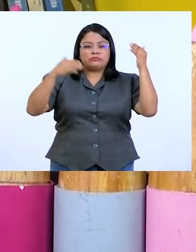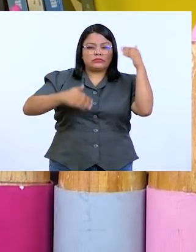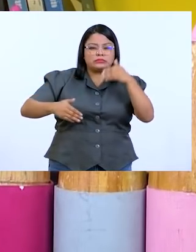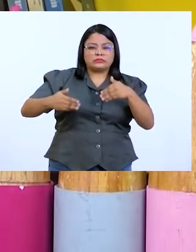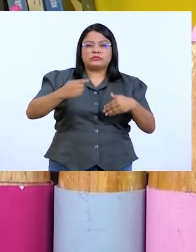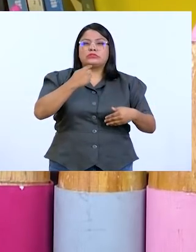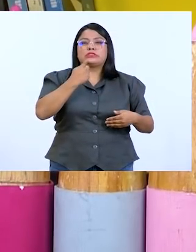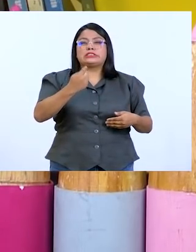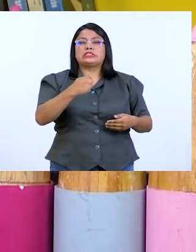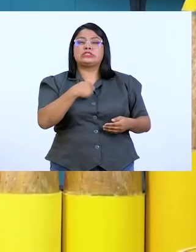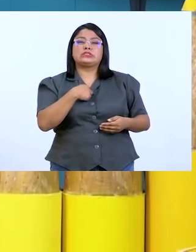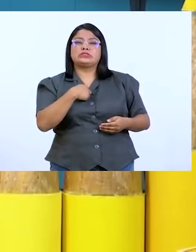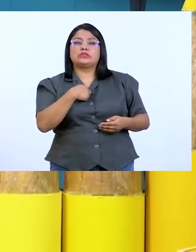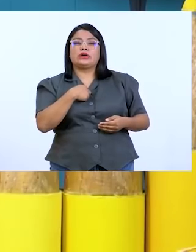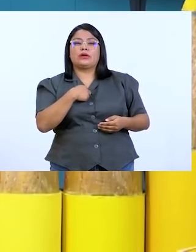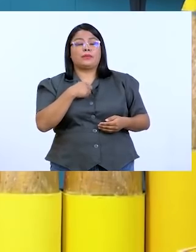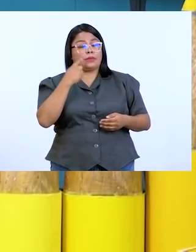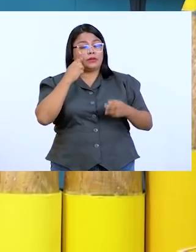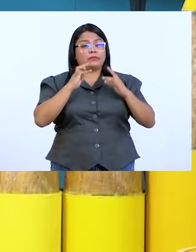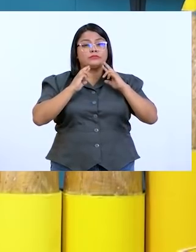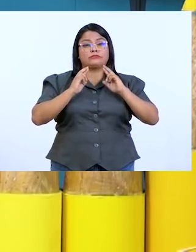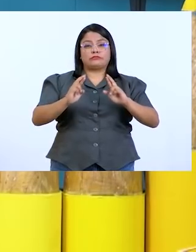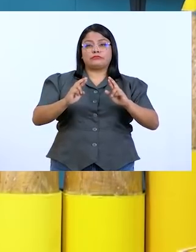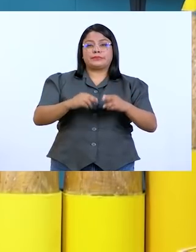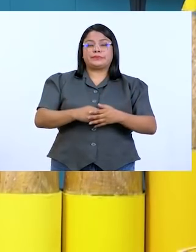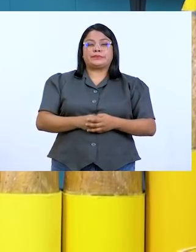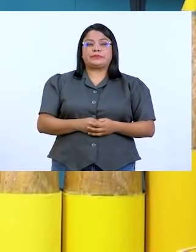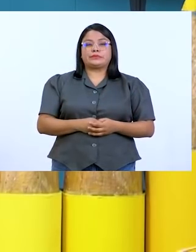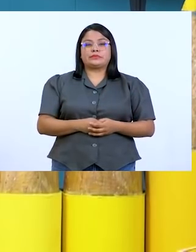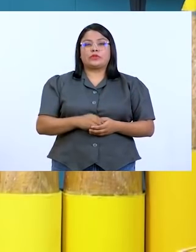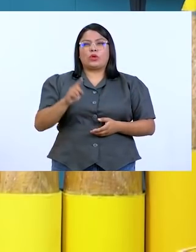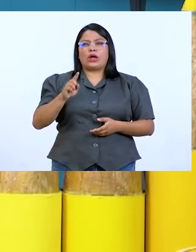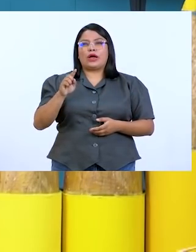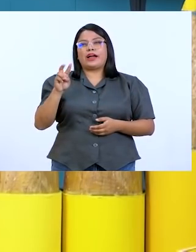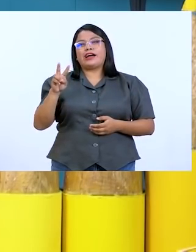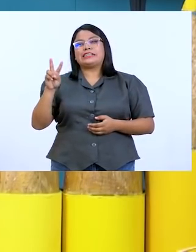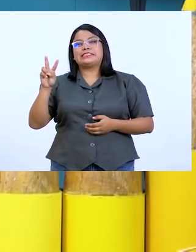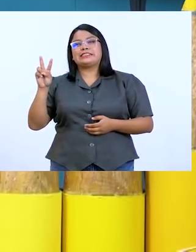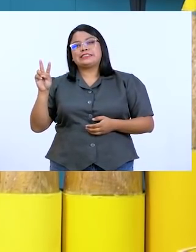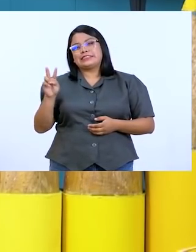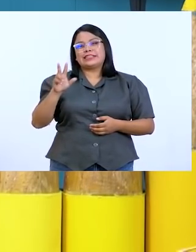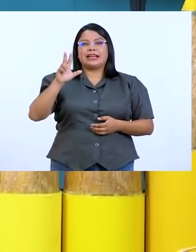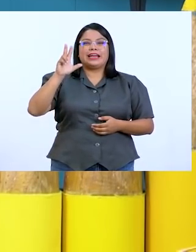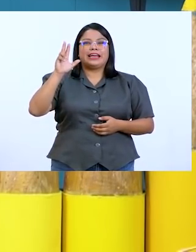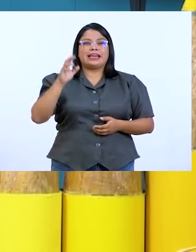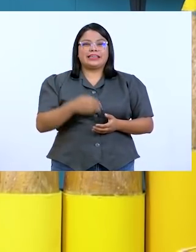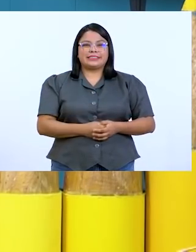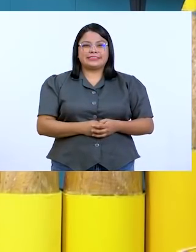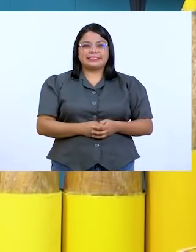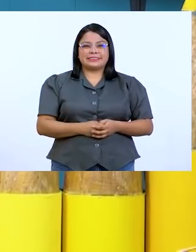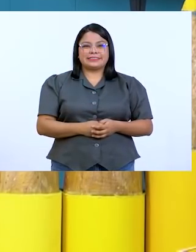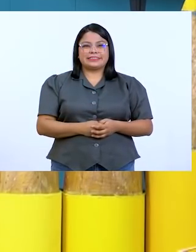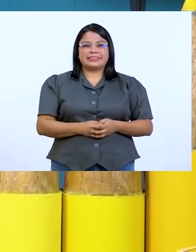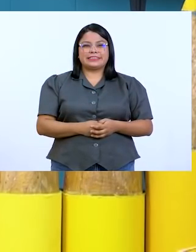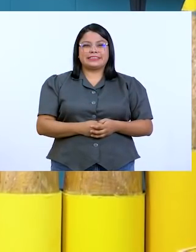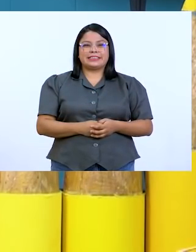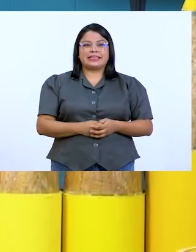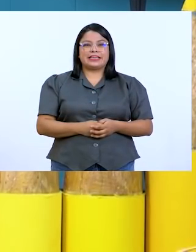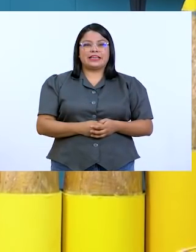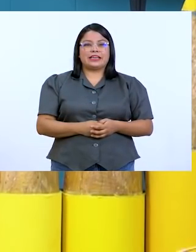¿Quién soy? Veamos la respuesta a la cuenta de 1, 2 y